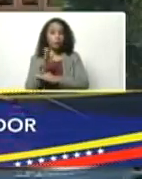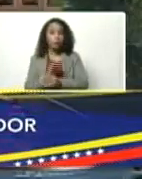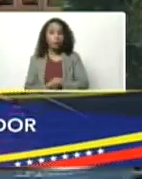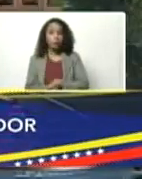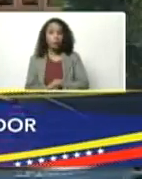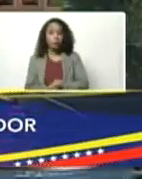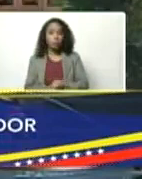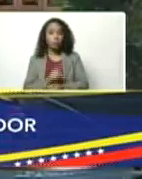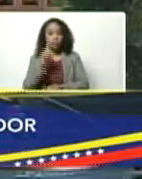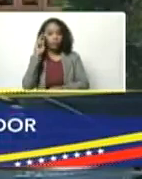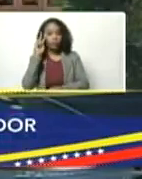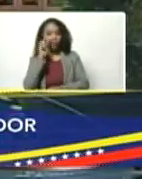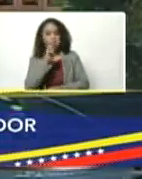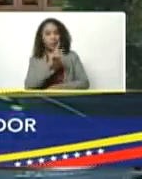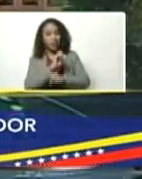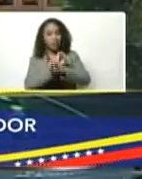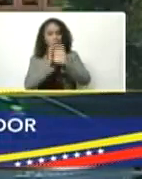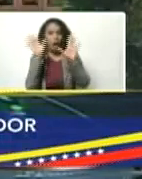con una visión muy clara